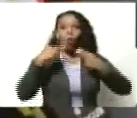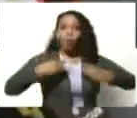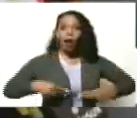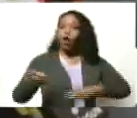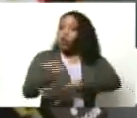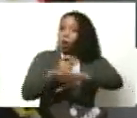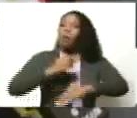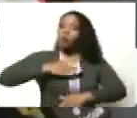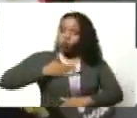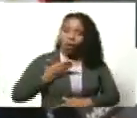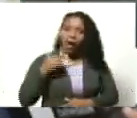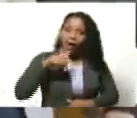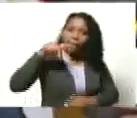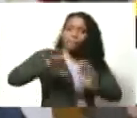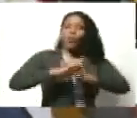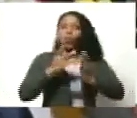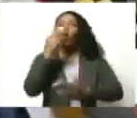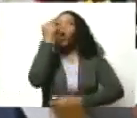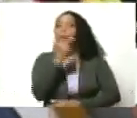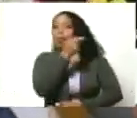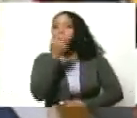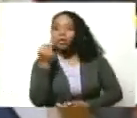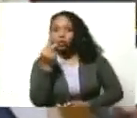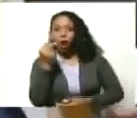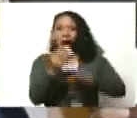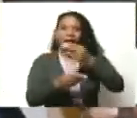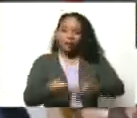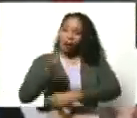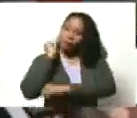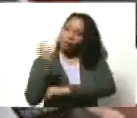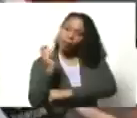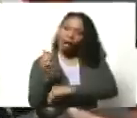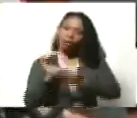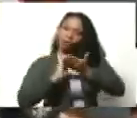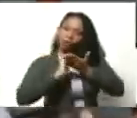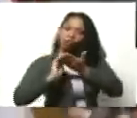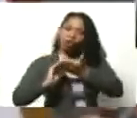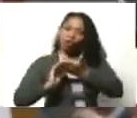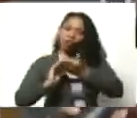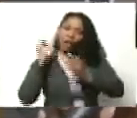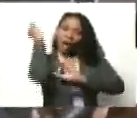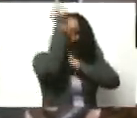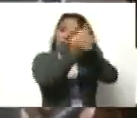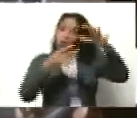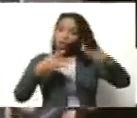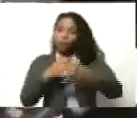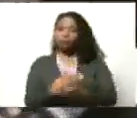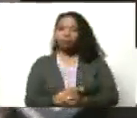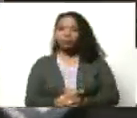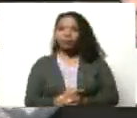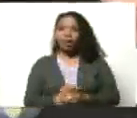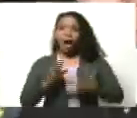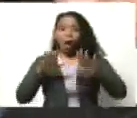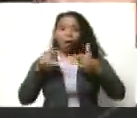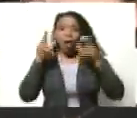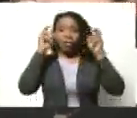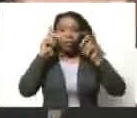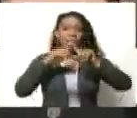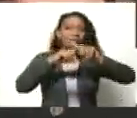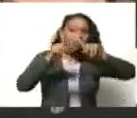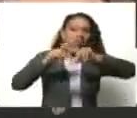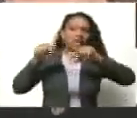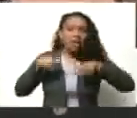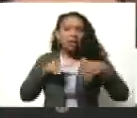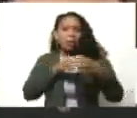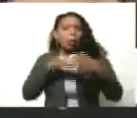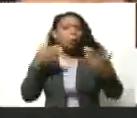gobiernos poderosos del mundo se comprometan a financiar la recuperación del Amazonas. Presidente, ¿cuál es el elemento diferenciador de esta cumbre